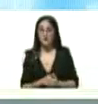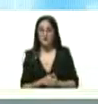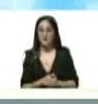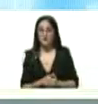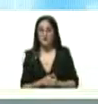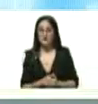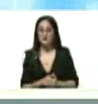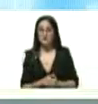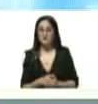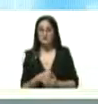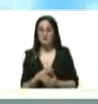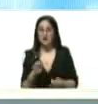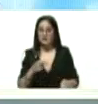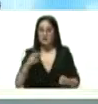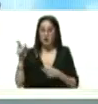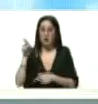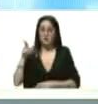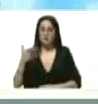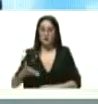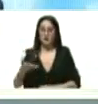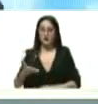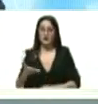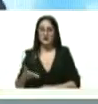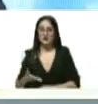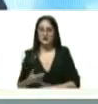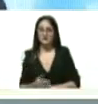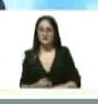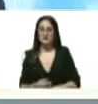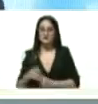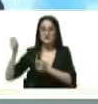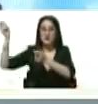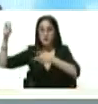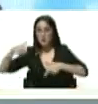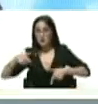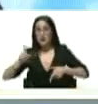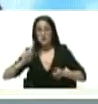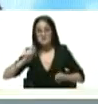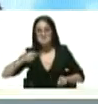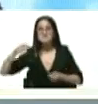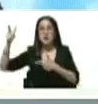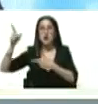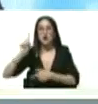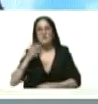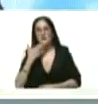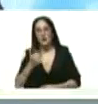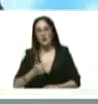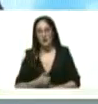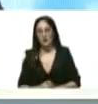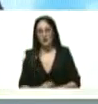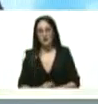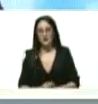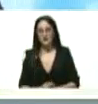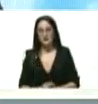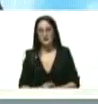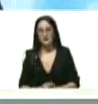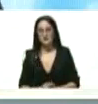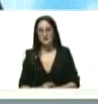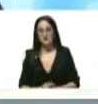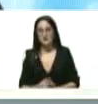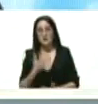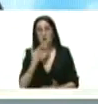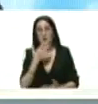la vocación de exportar. Y siempre lo he planteado de manera lógica y sencilla. Si el sector